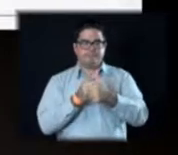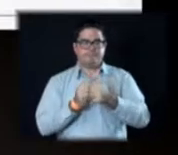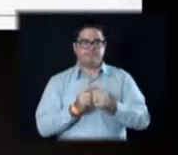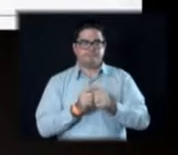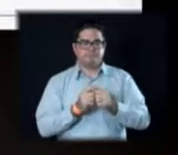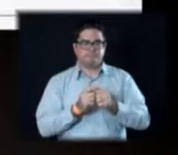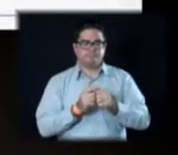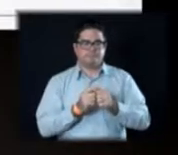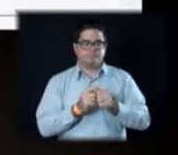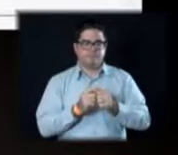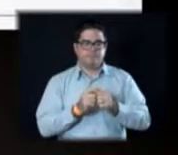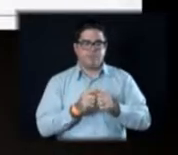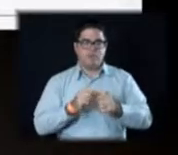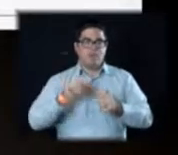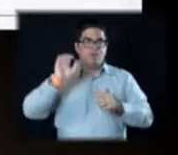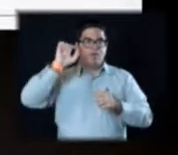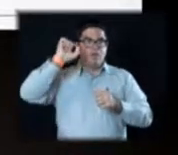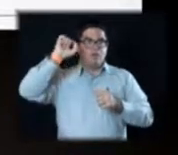primero.